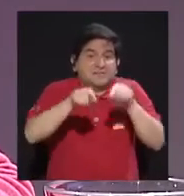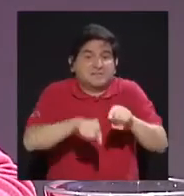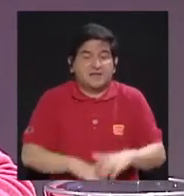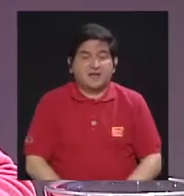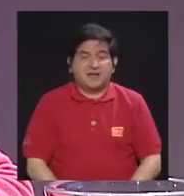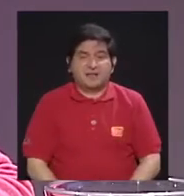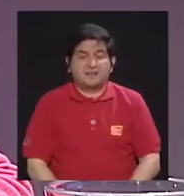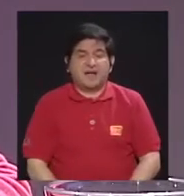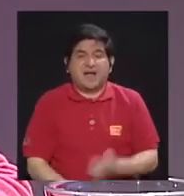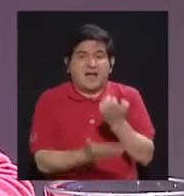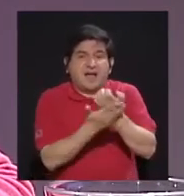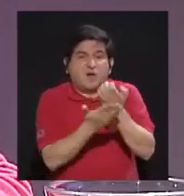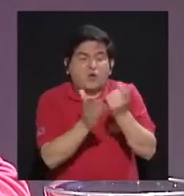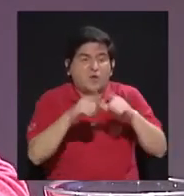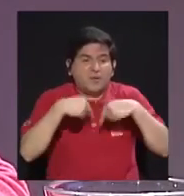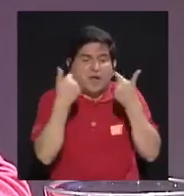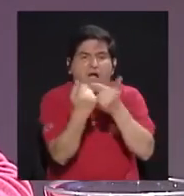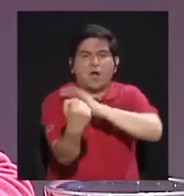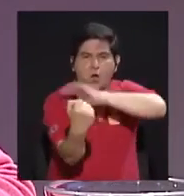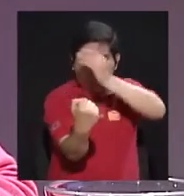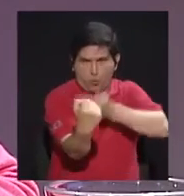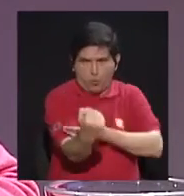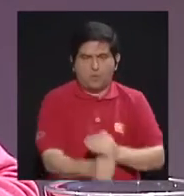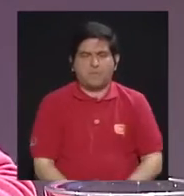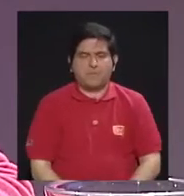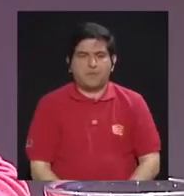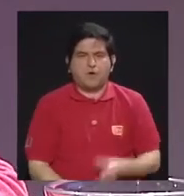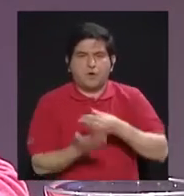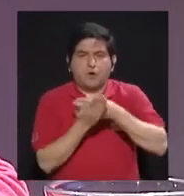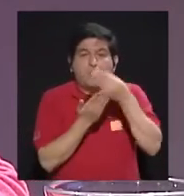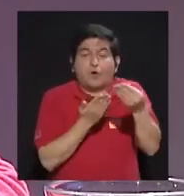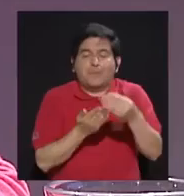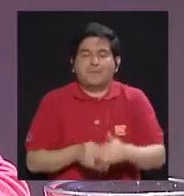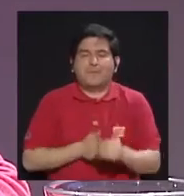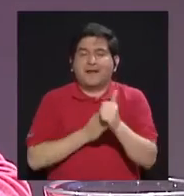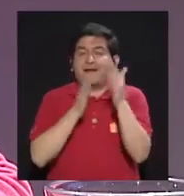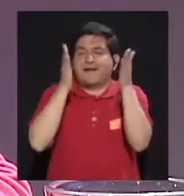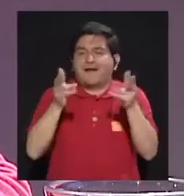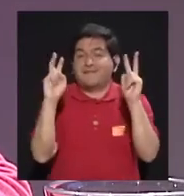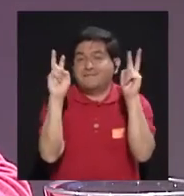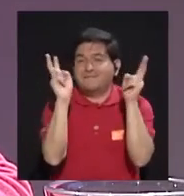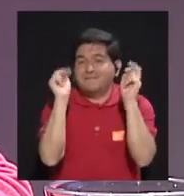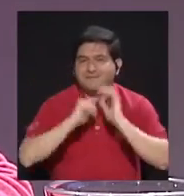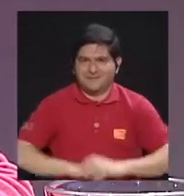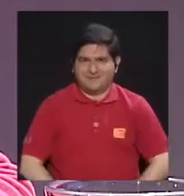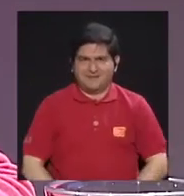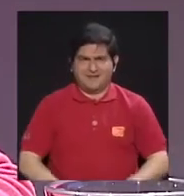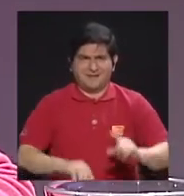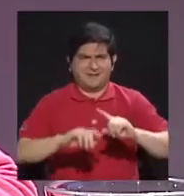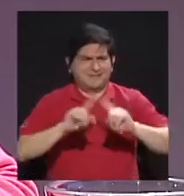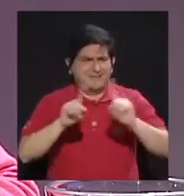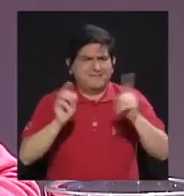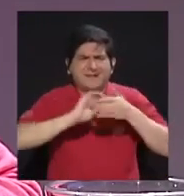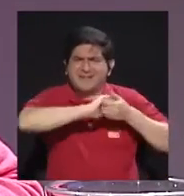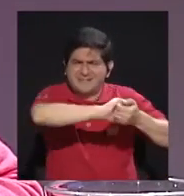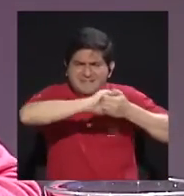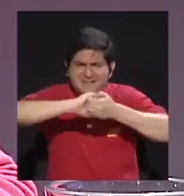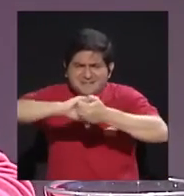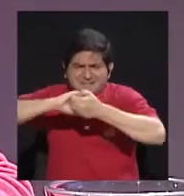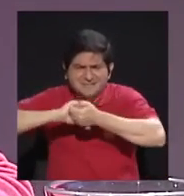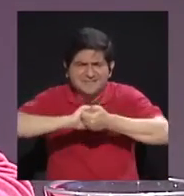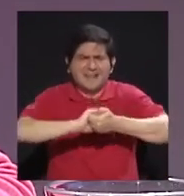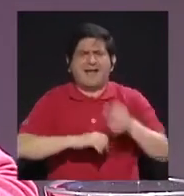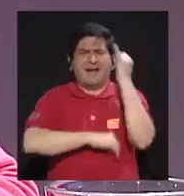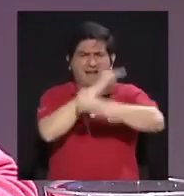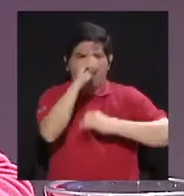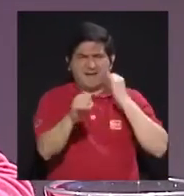con cuotas económicas a grupos de poder, el comprar liderazgos, una serie además de alianzas